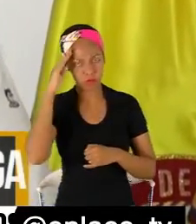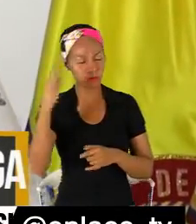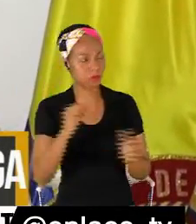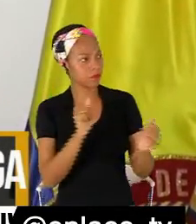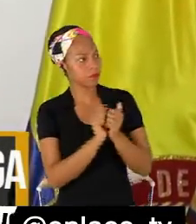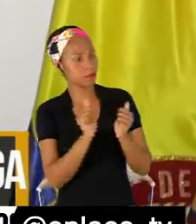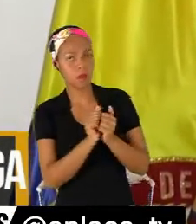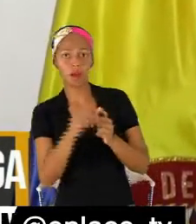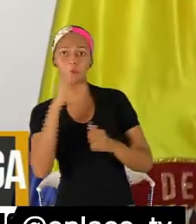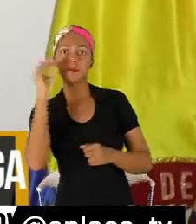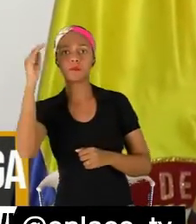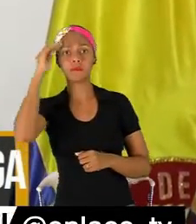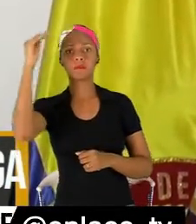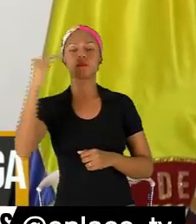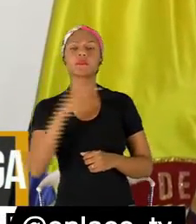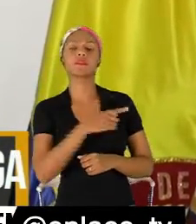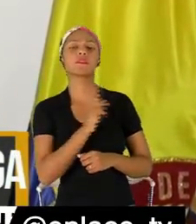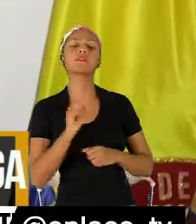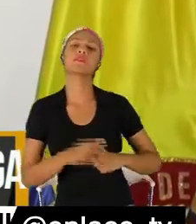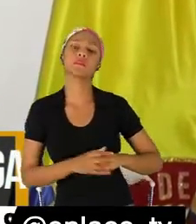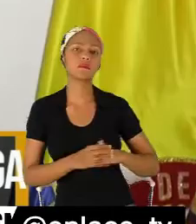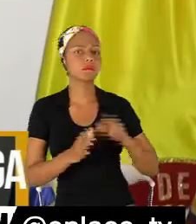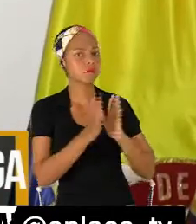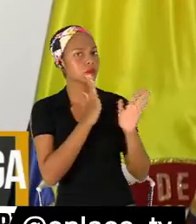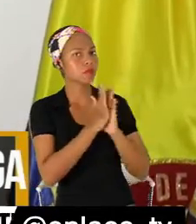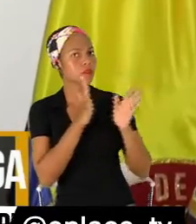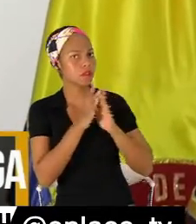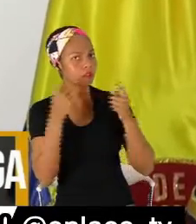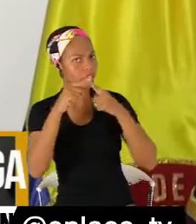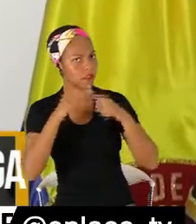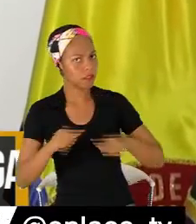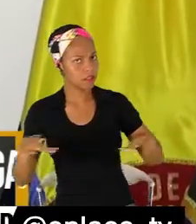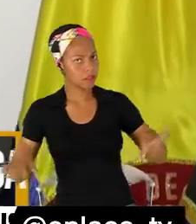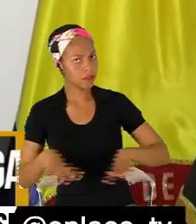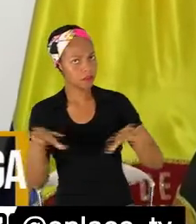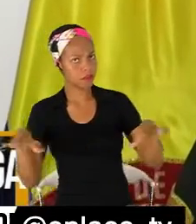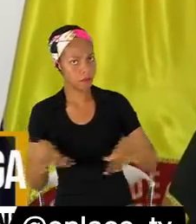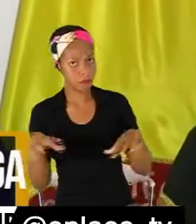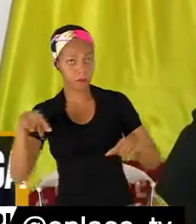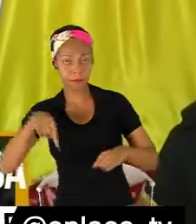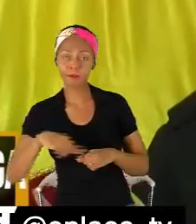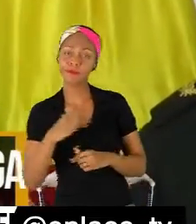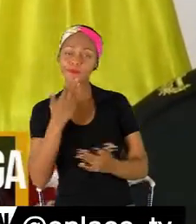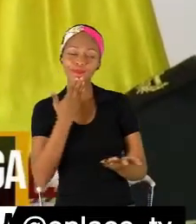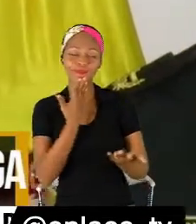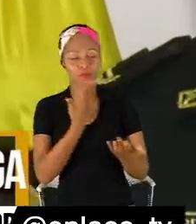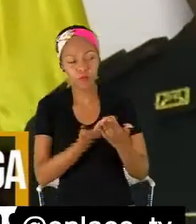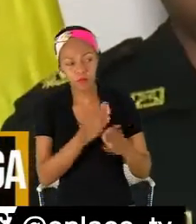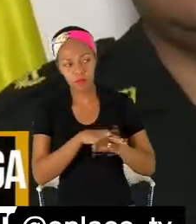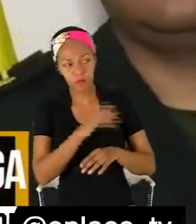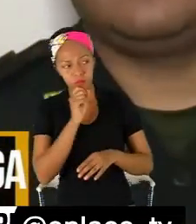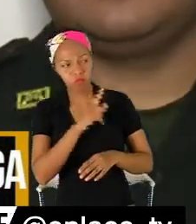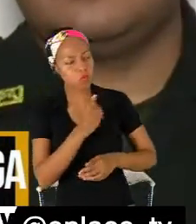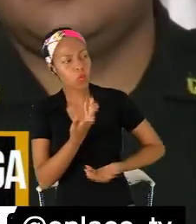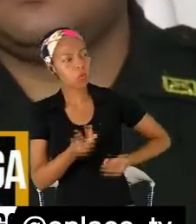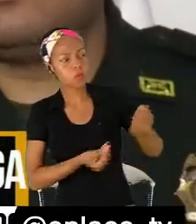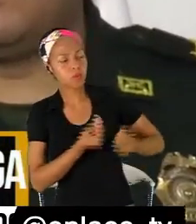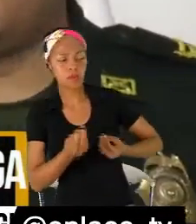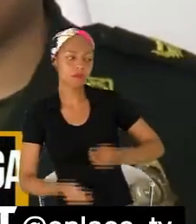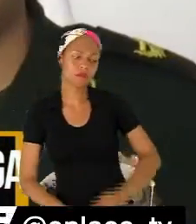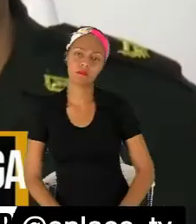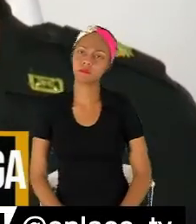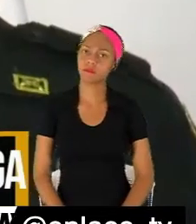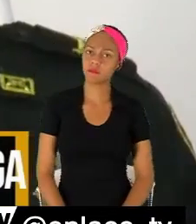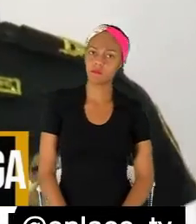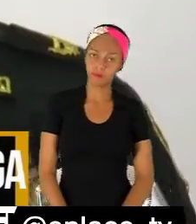Alejandro Torres presenta informe de las últimas actividades cumplidas por los uniformados en esta jurisdicción. Con las buenas tardes, mayor, ¿cuál es ese balance?